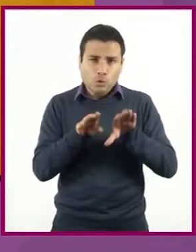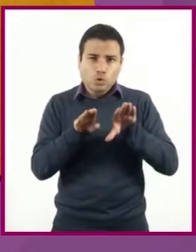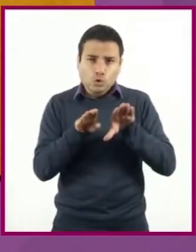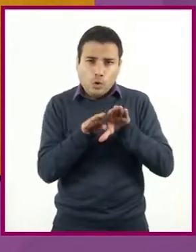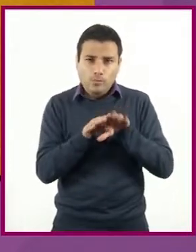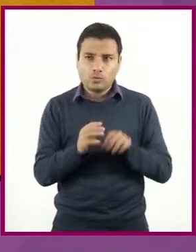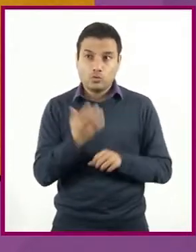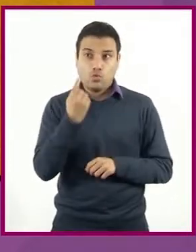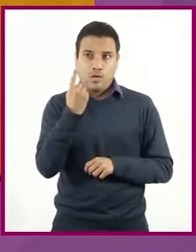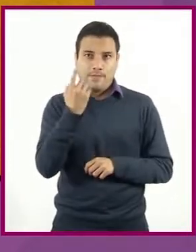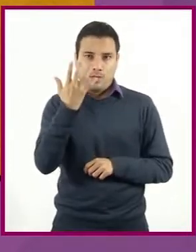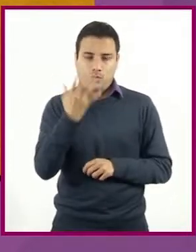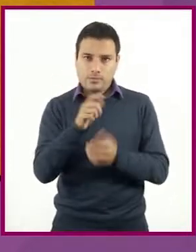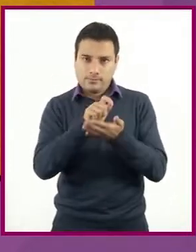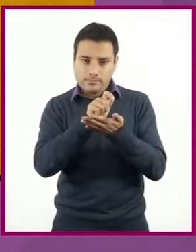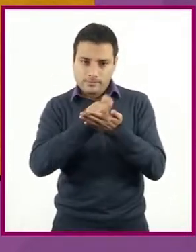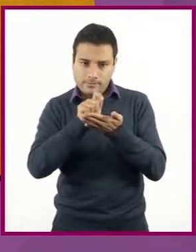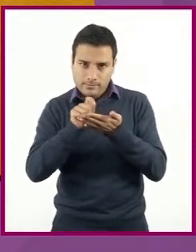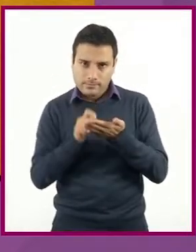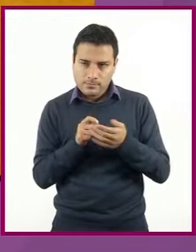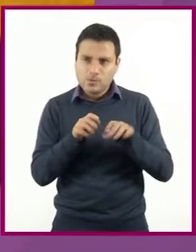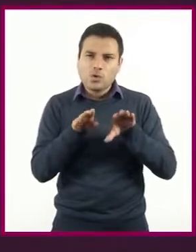con una mano y crear con otra mano.